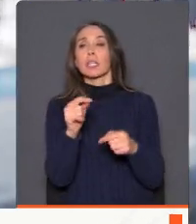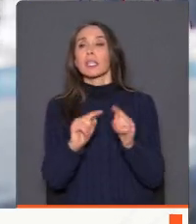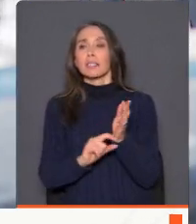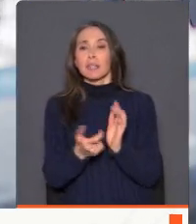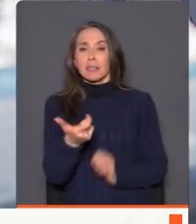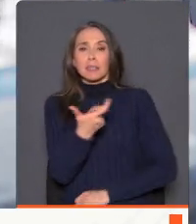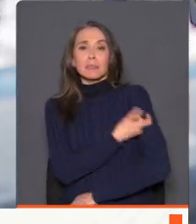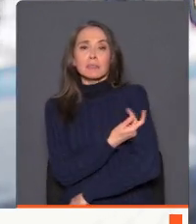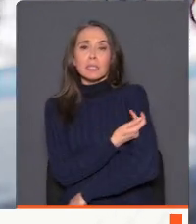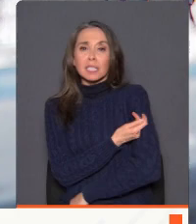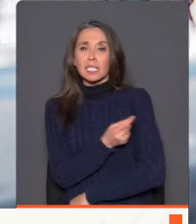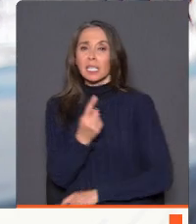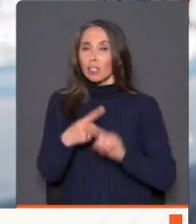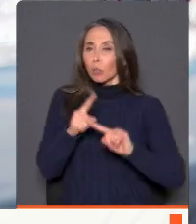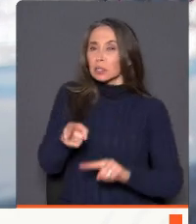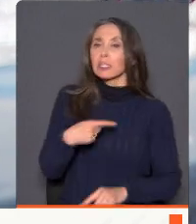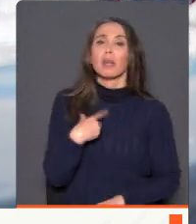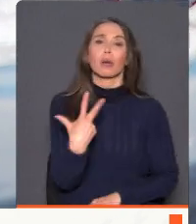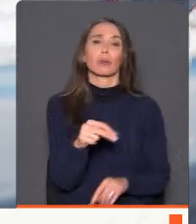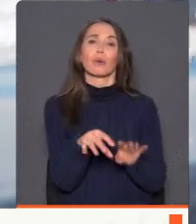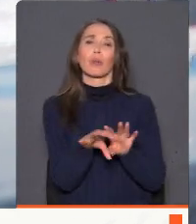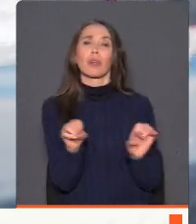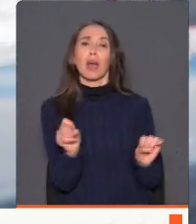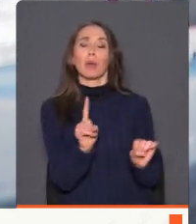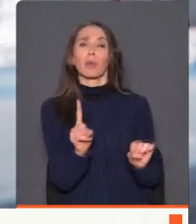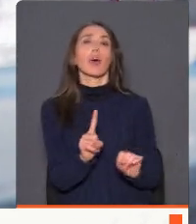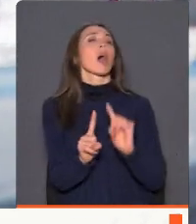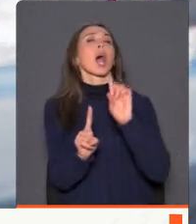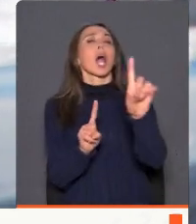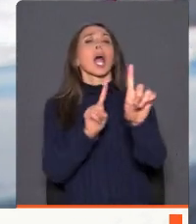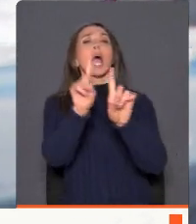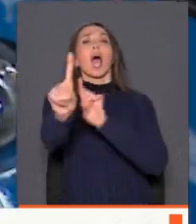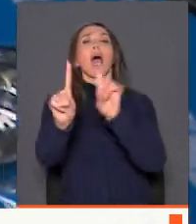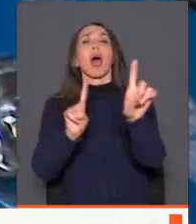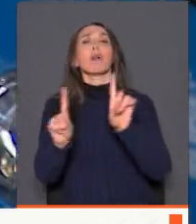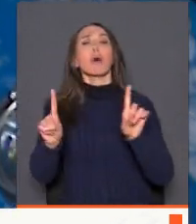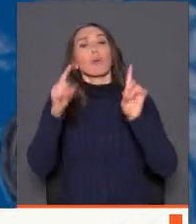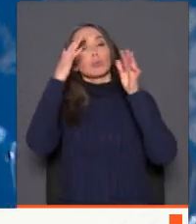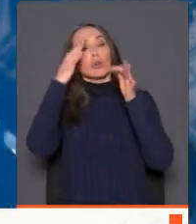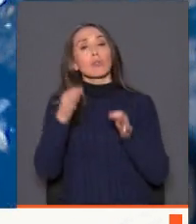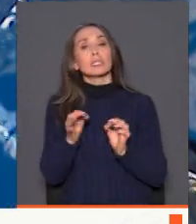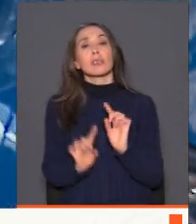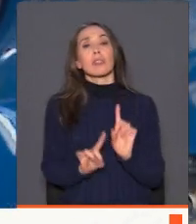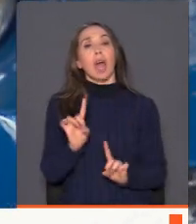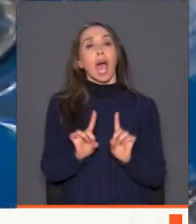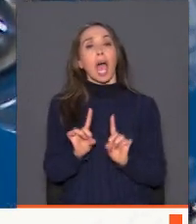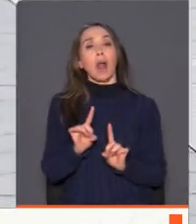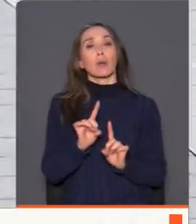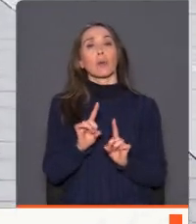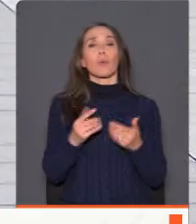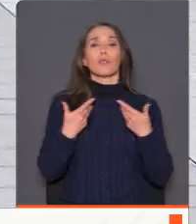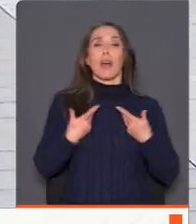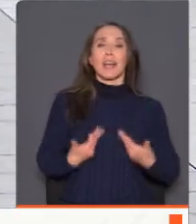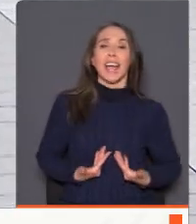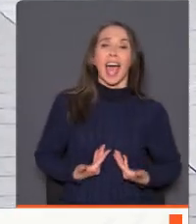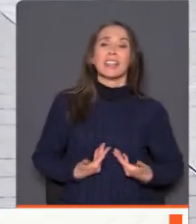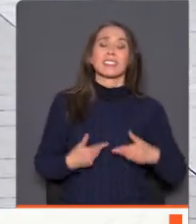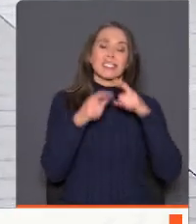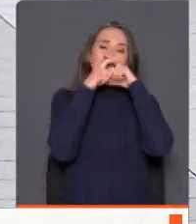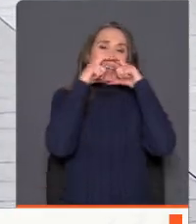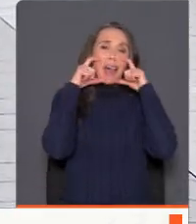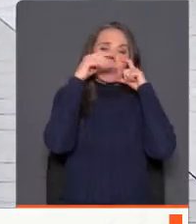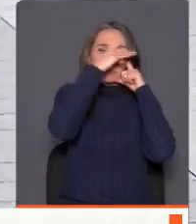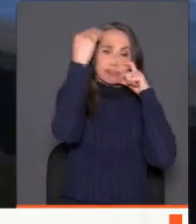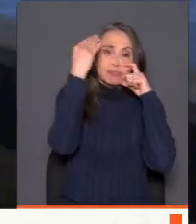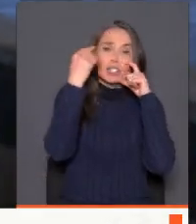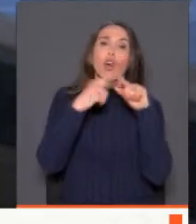no estoy muy de acuerdo. Porque cada persona tiene que decidir. Algunos cansados de las mascarillas, otros se oponen